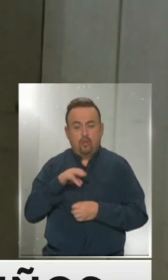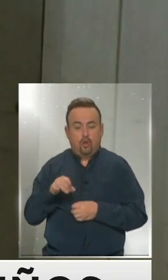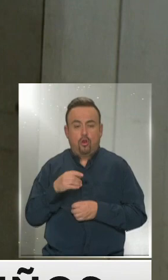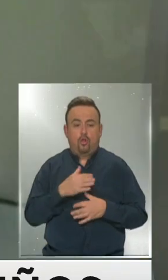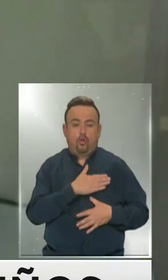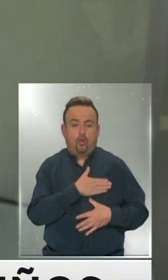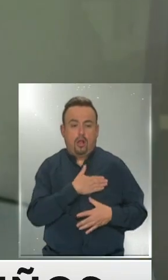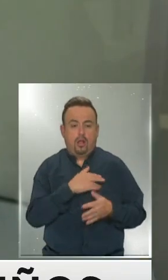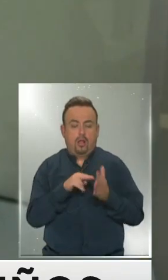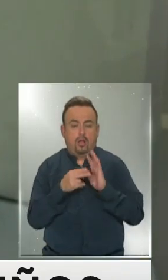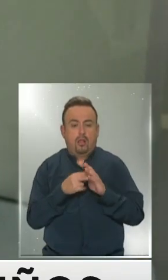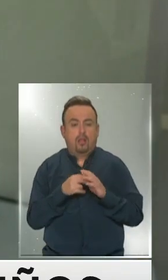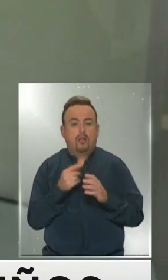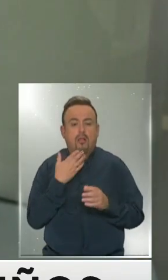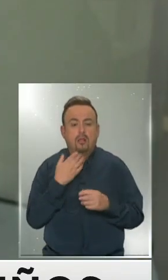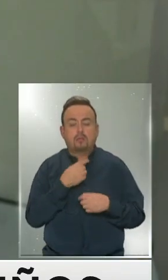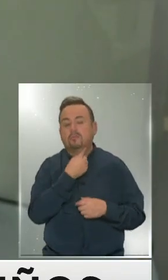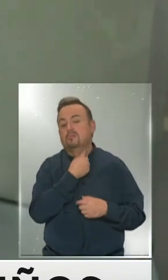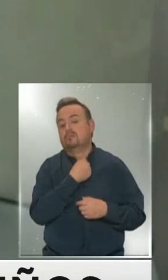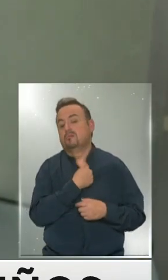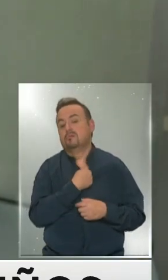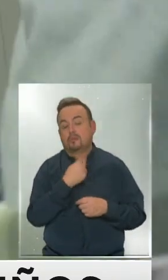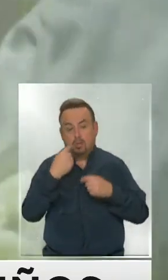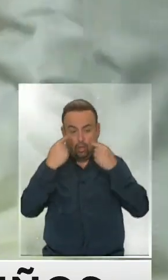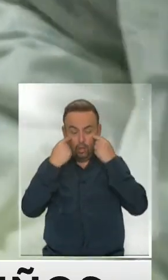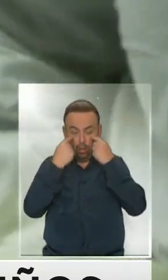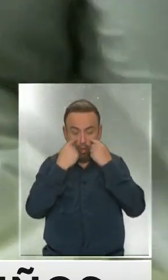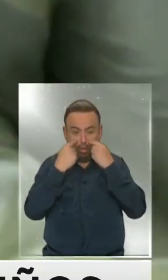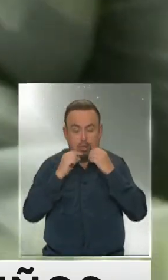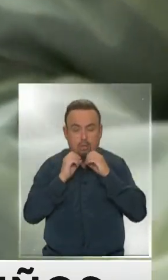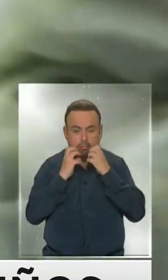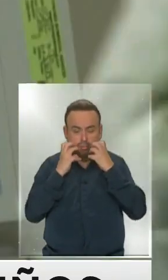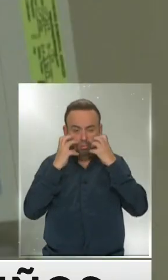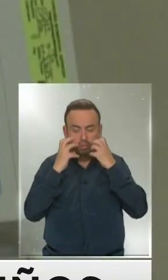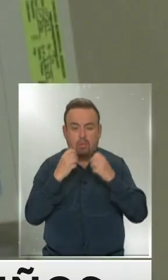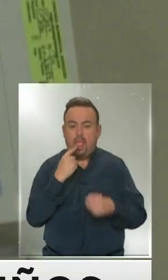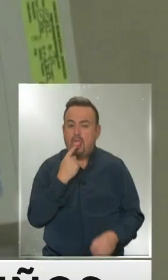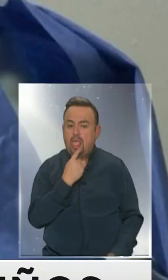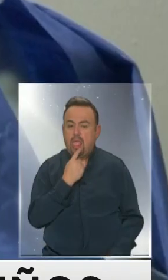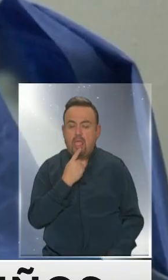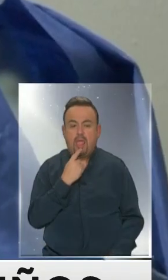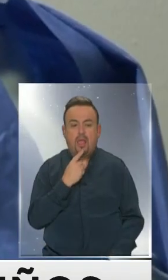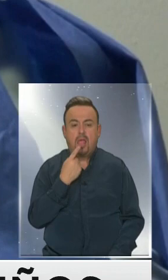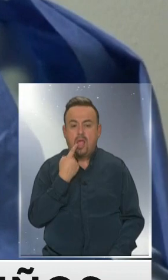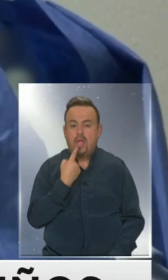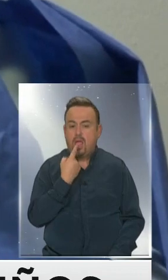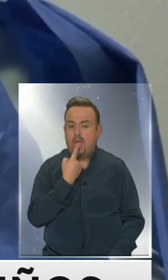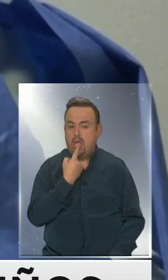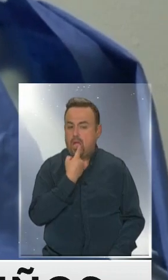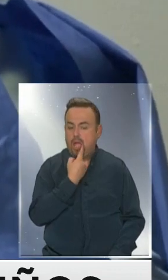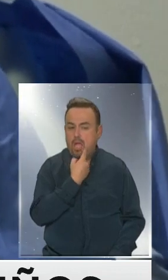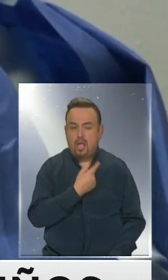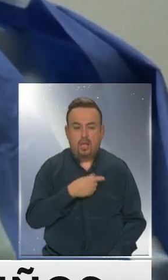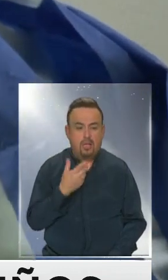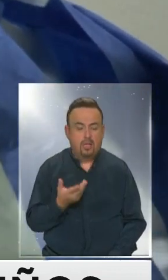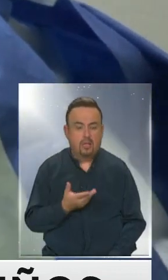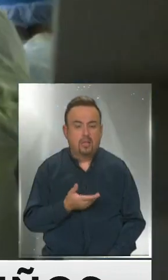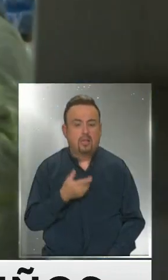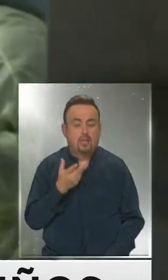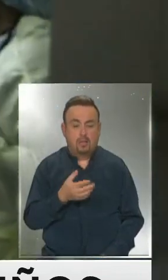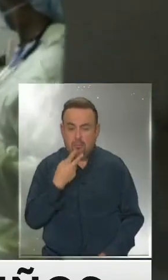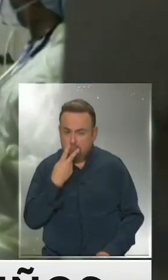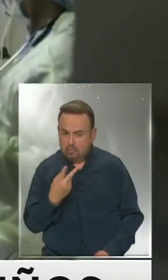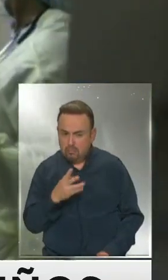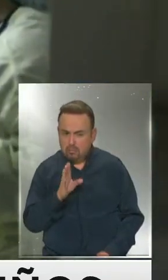esto se suma a la inflamación de vasos sanguíneos en los ojos lengua roja y labios agrietados a pesar que los niños no se ven gravemente